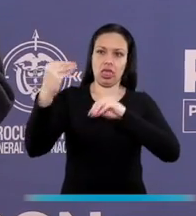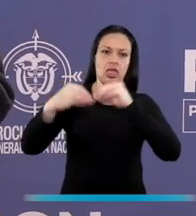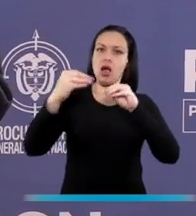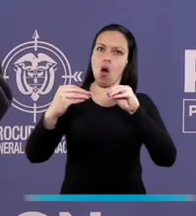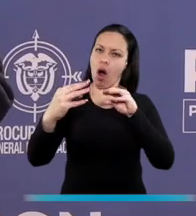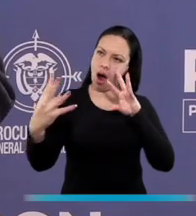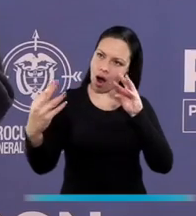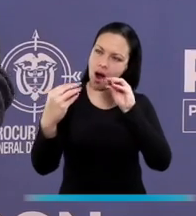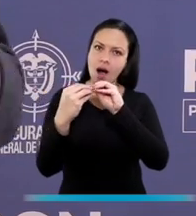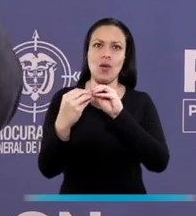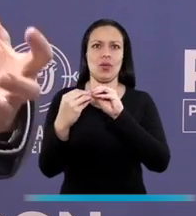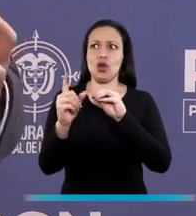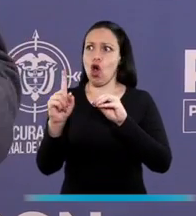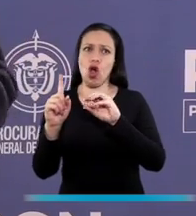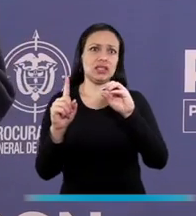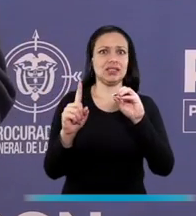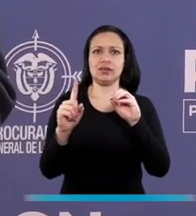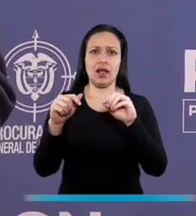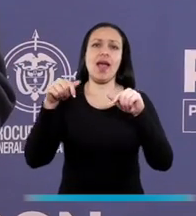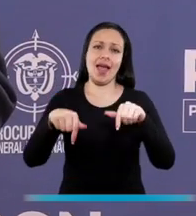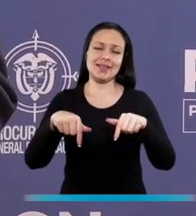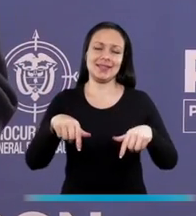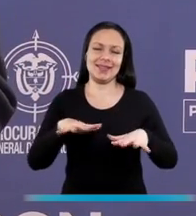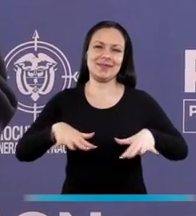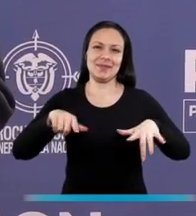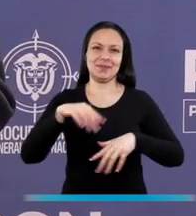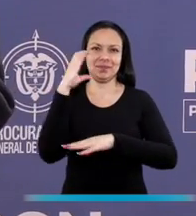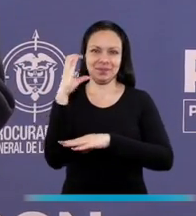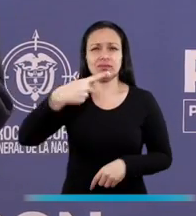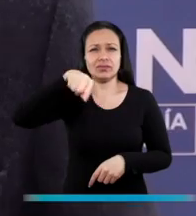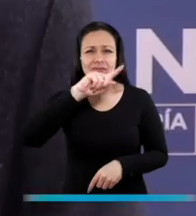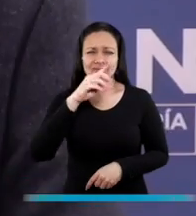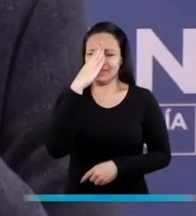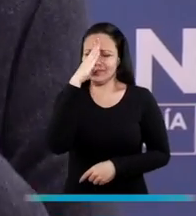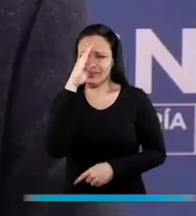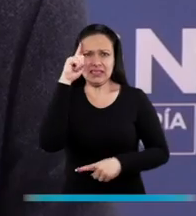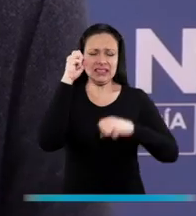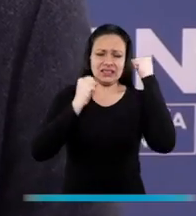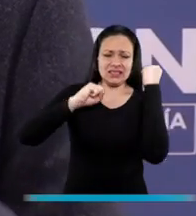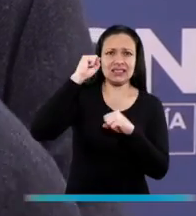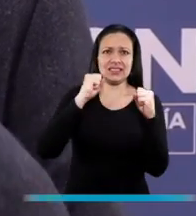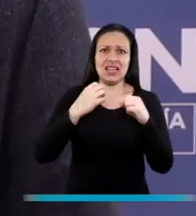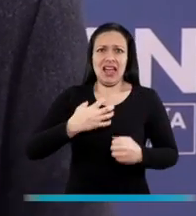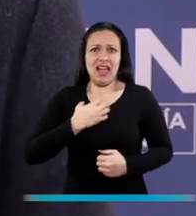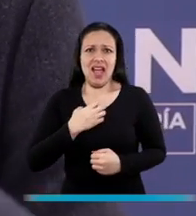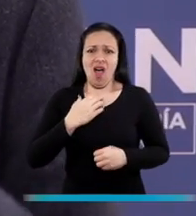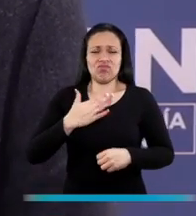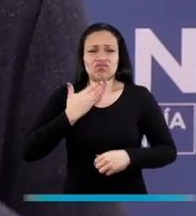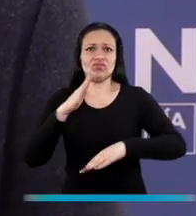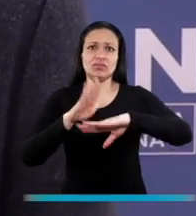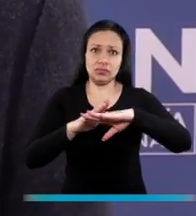esta polarización y de este manejo extremista de la realidad que estamos viviendo en este momento en el país. Cualquier inquietud, cualquier